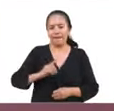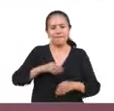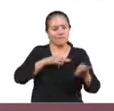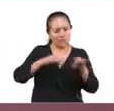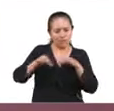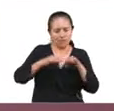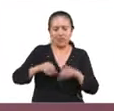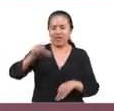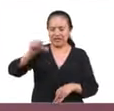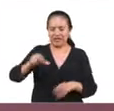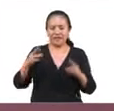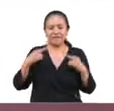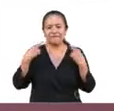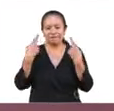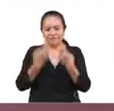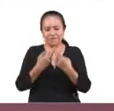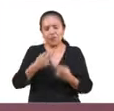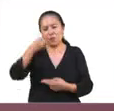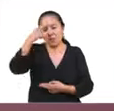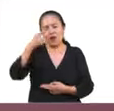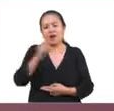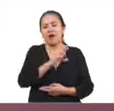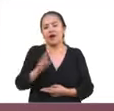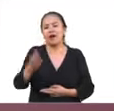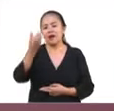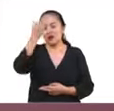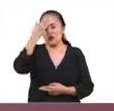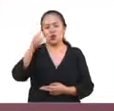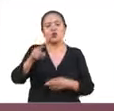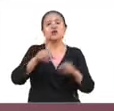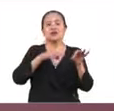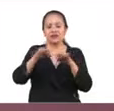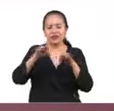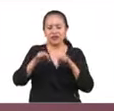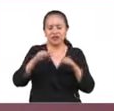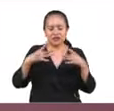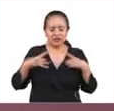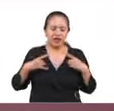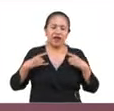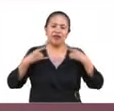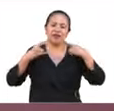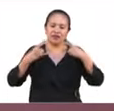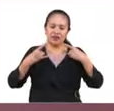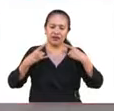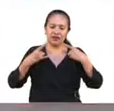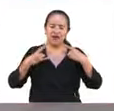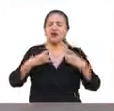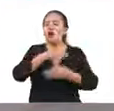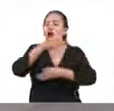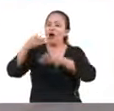Esta reunión es para reconocer ese trabajo y esa dedicación